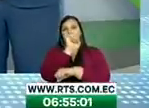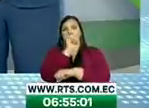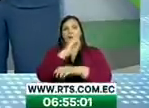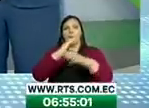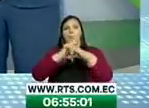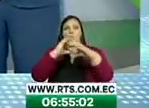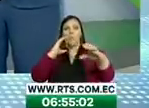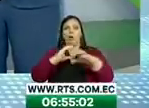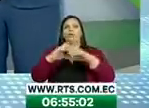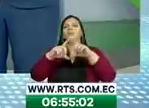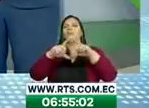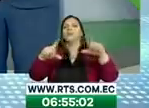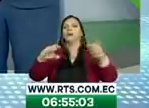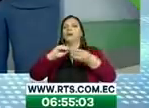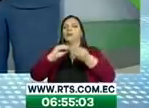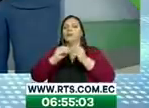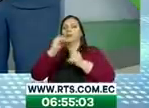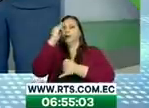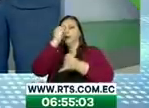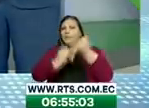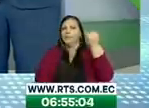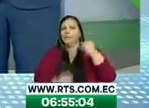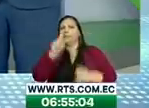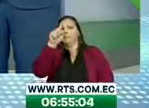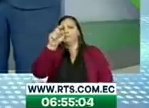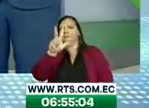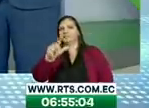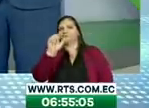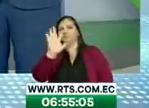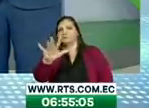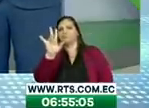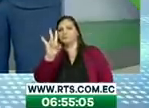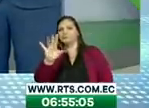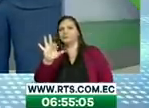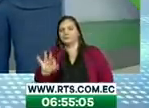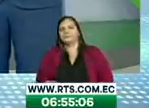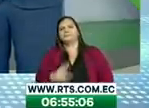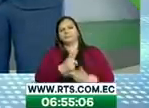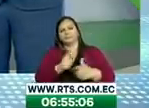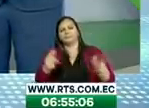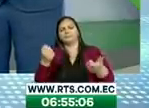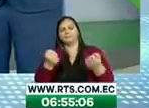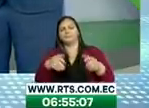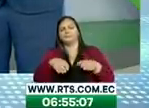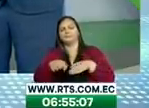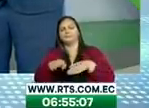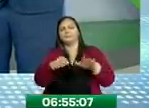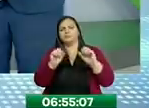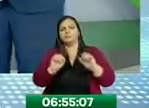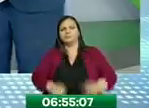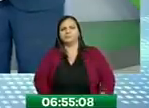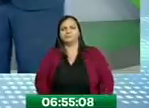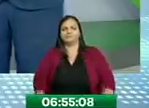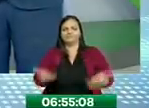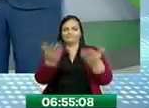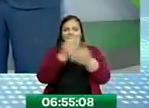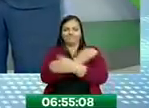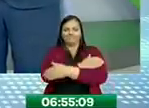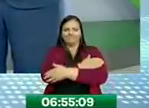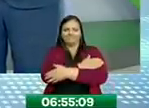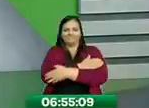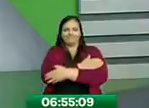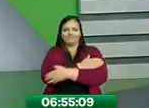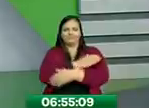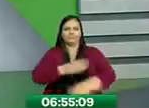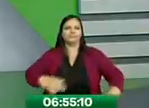un abrazo, mi querido Jorge. Cualquier situación estaremos más adelante contigo para informarnos. Un abrazo y cuídese mucho, mi